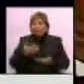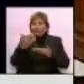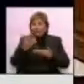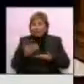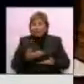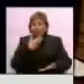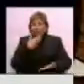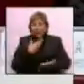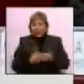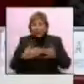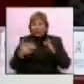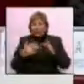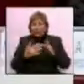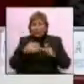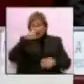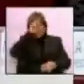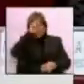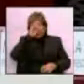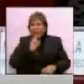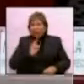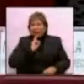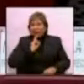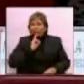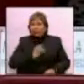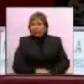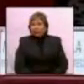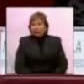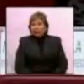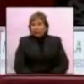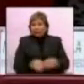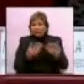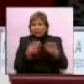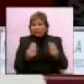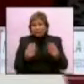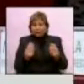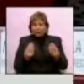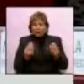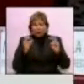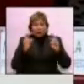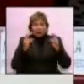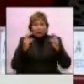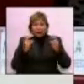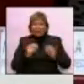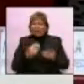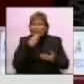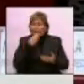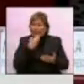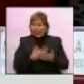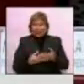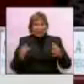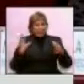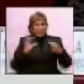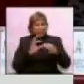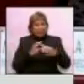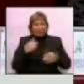buenas relaciones existentes entre Perú y Estados Unidos. Hay muchos temas, la verdad, en la muy buena relación